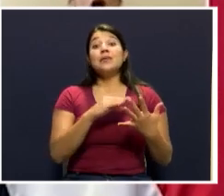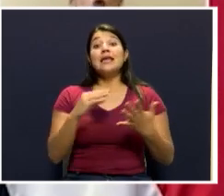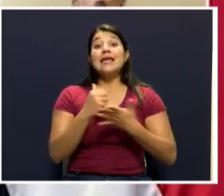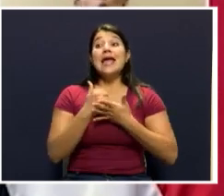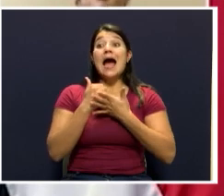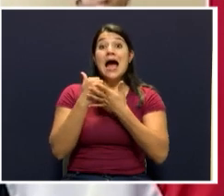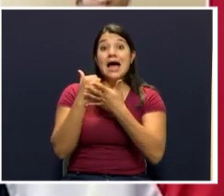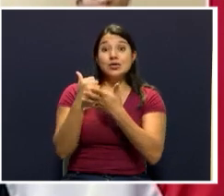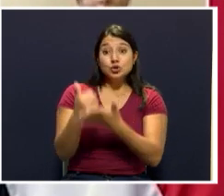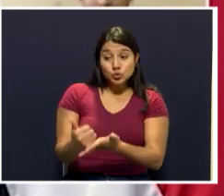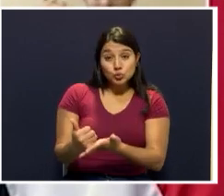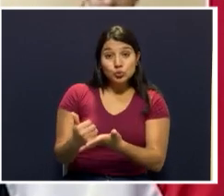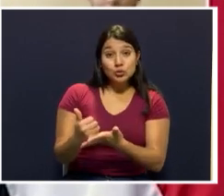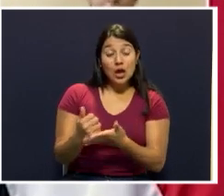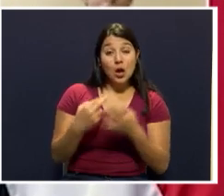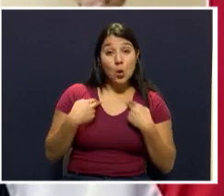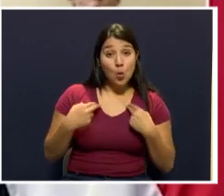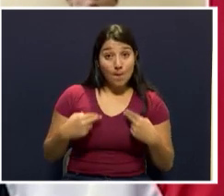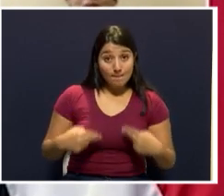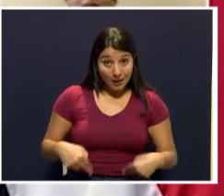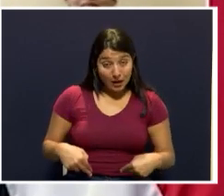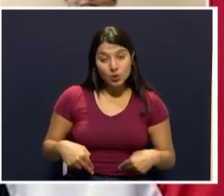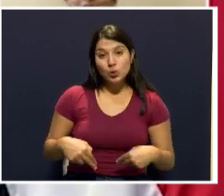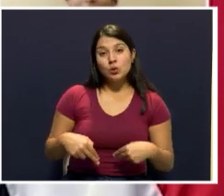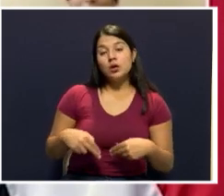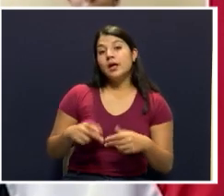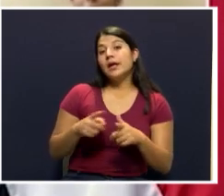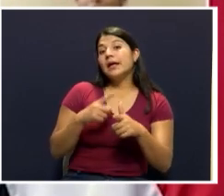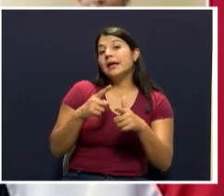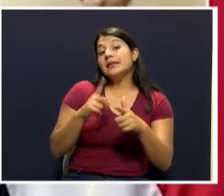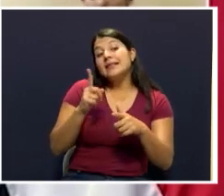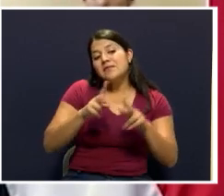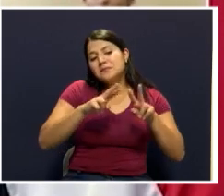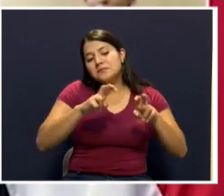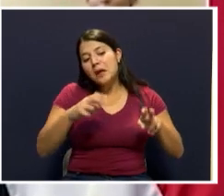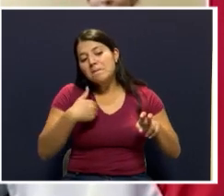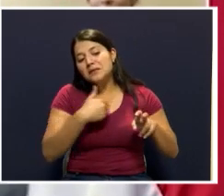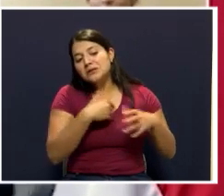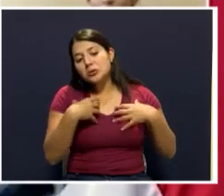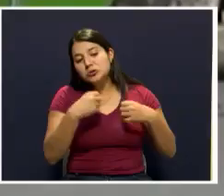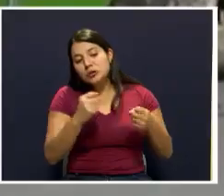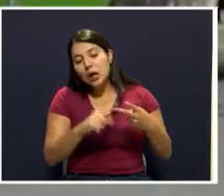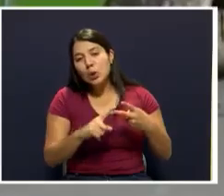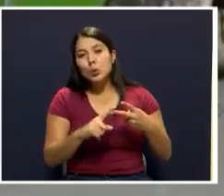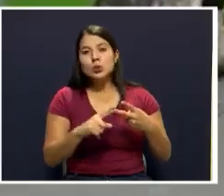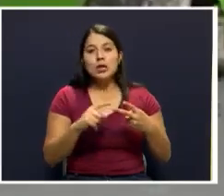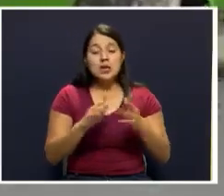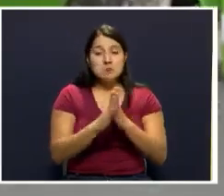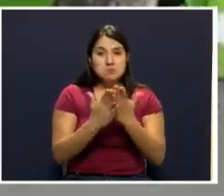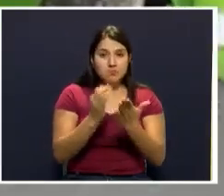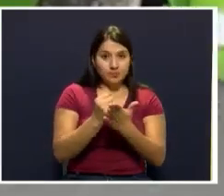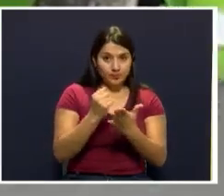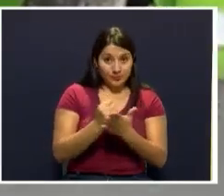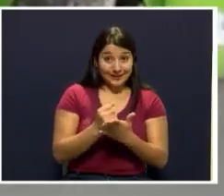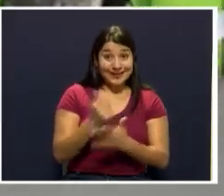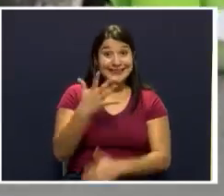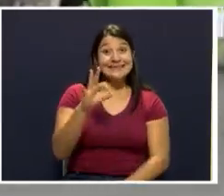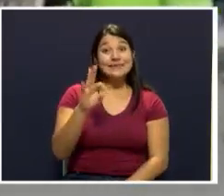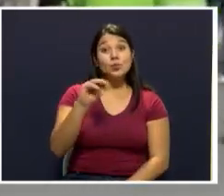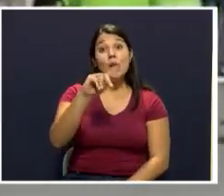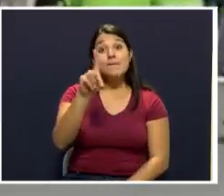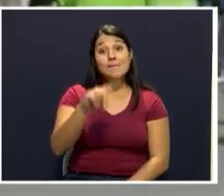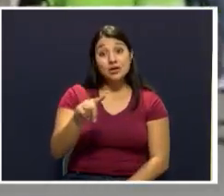deberán ser valorados por la Cancillería, el Ministerio de Salud y Migración. Desde el 19 de marzo, cuando el país